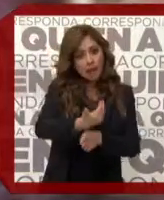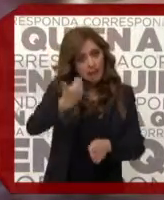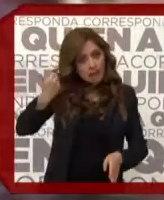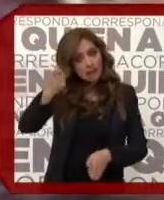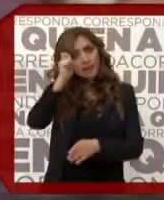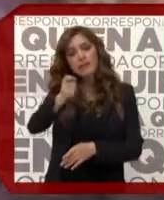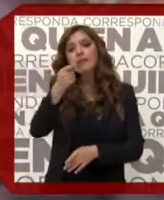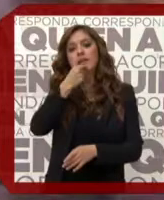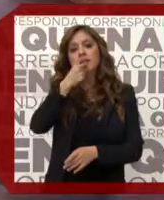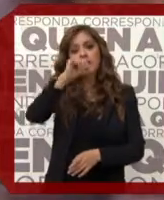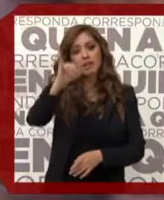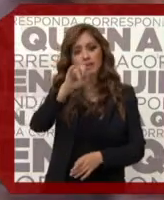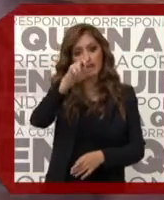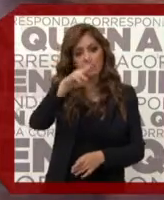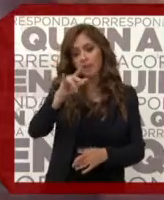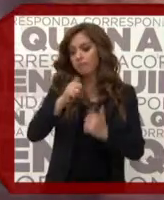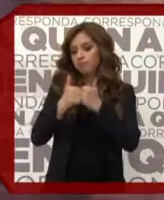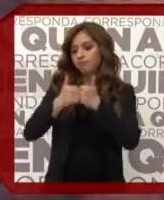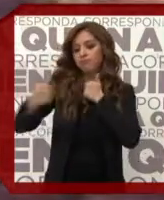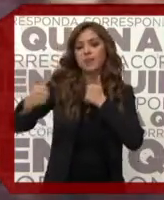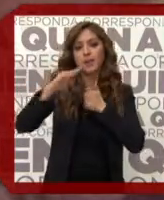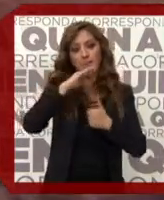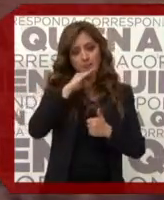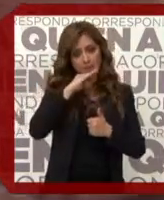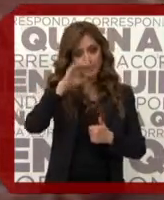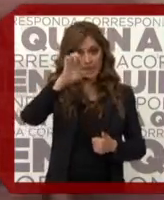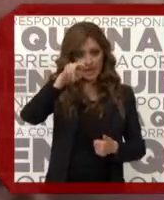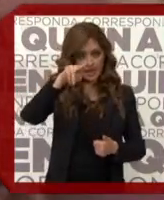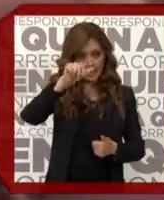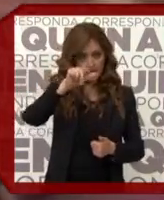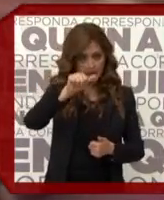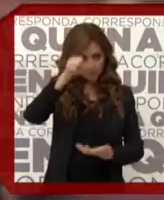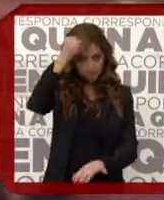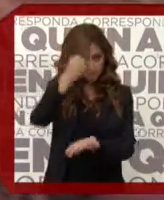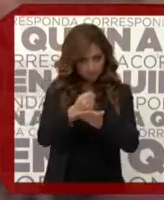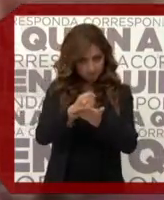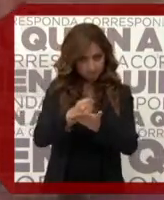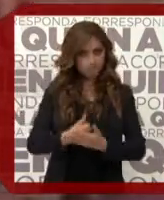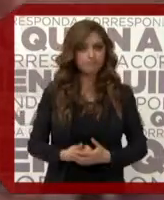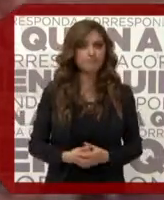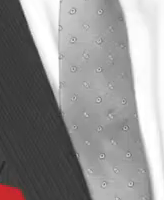la separación de jennifer de su madre elena chávez a quien corresponda